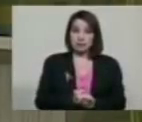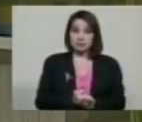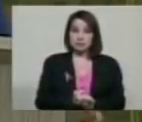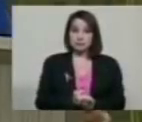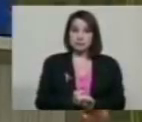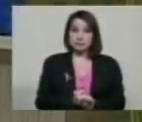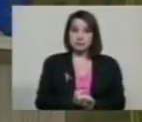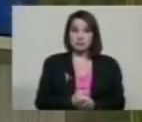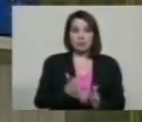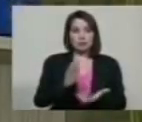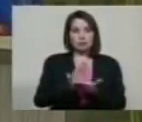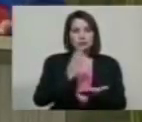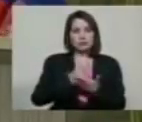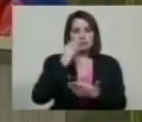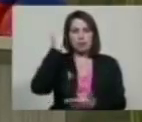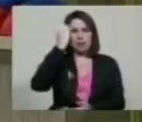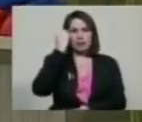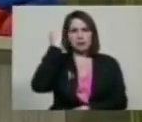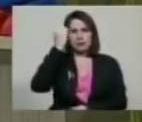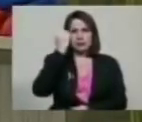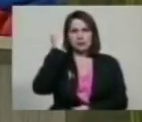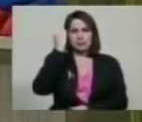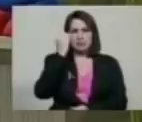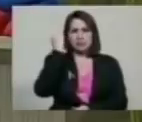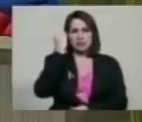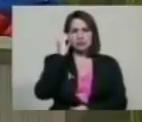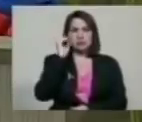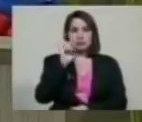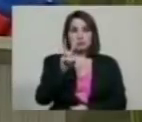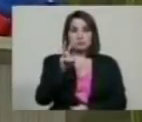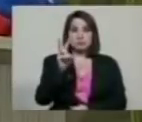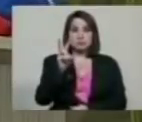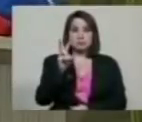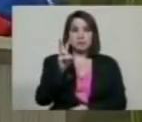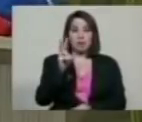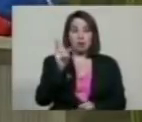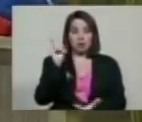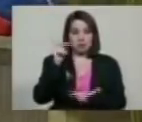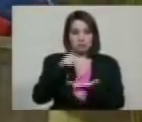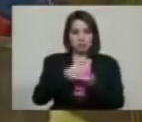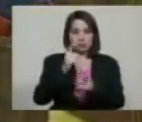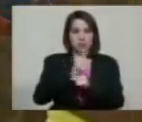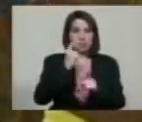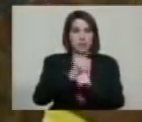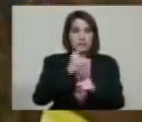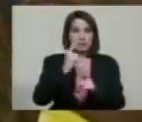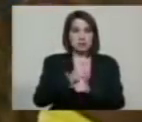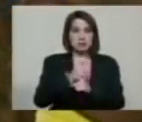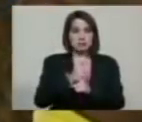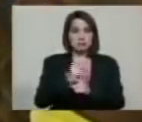Yo siempre pienso, cuando veo a los atletas venezolanos que brillan en el mundo,